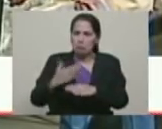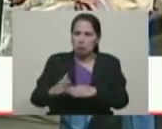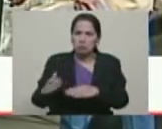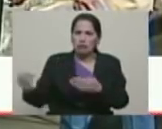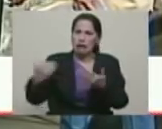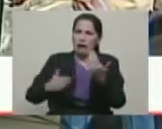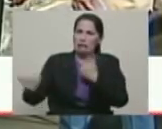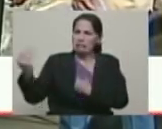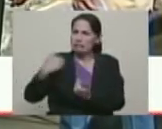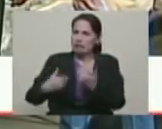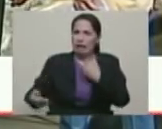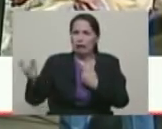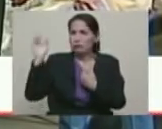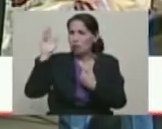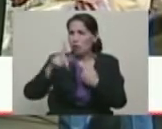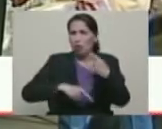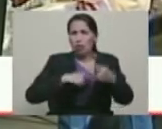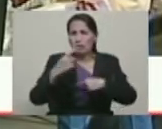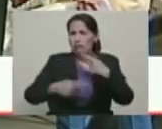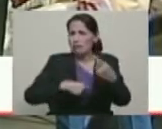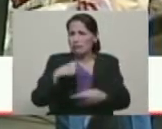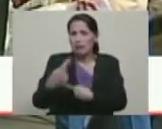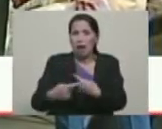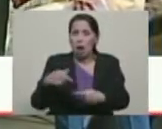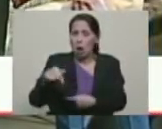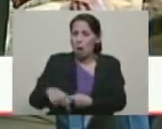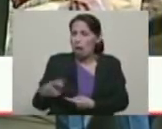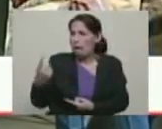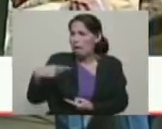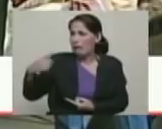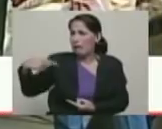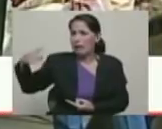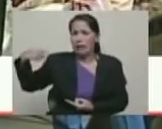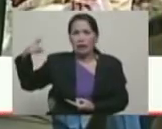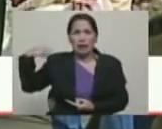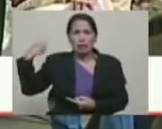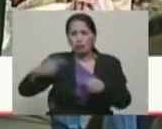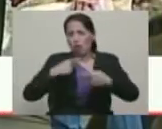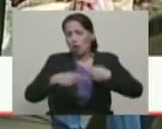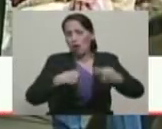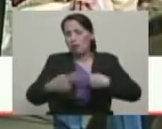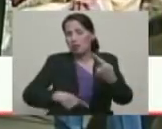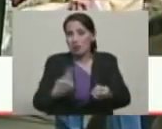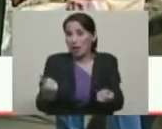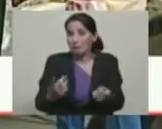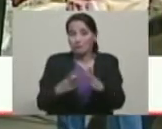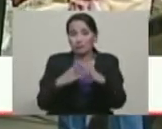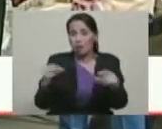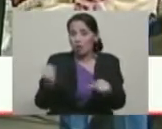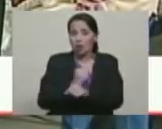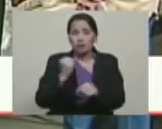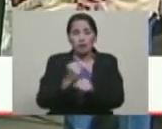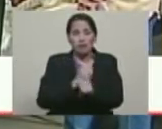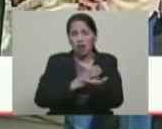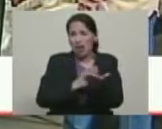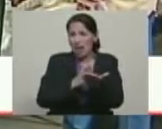diario recibimos, hoy, ayer, antes de ayer, todos los días, los trabajadores